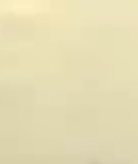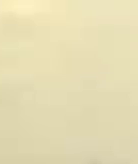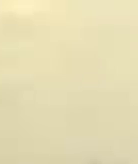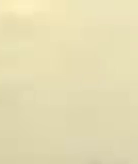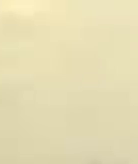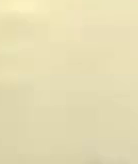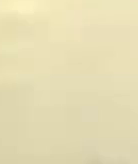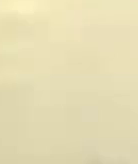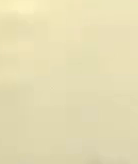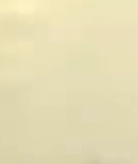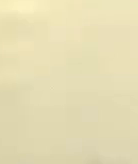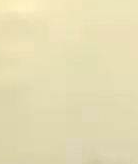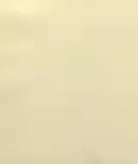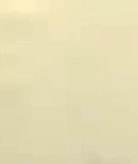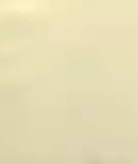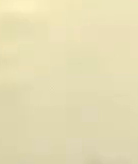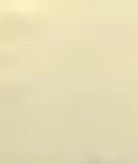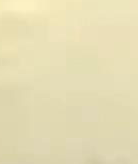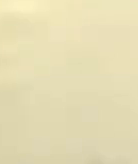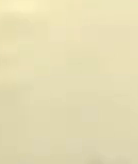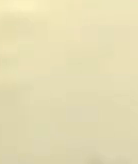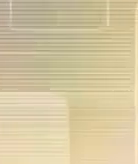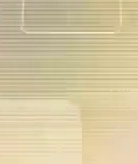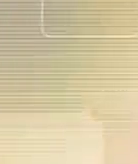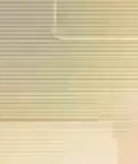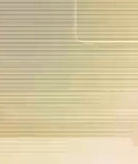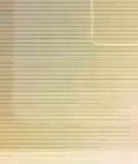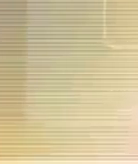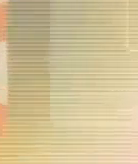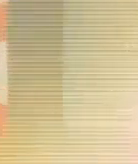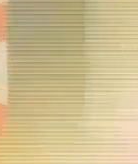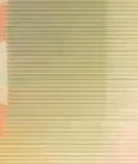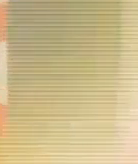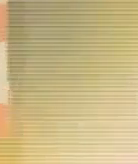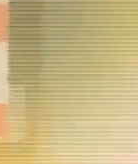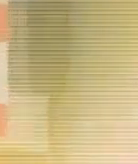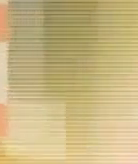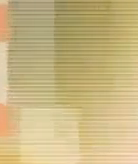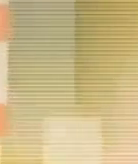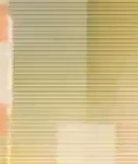para entender los sucesos de México y el mundo.